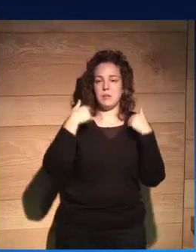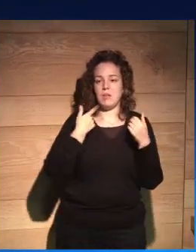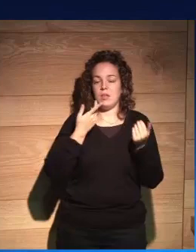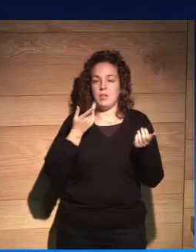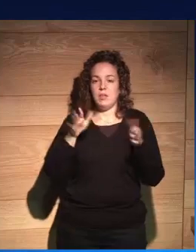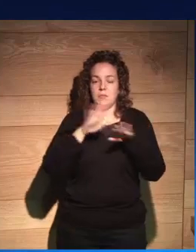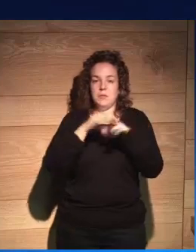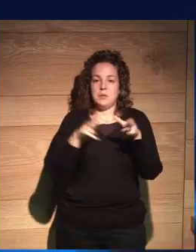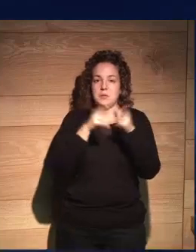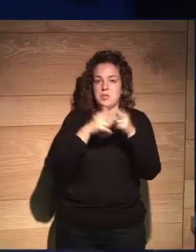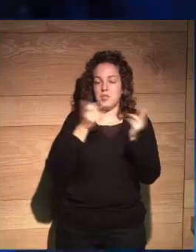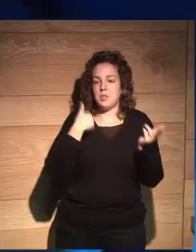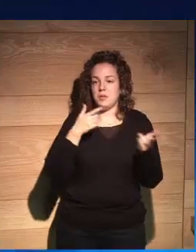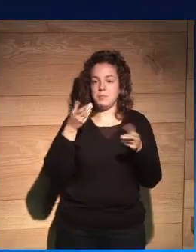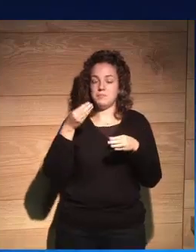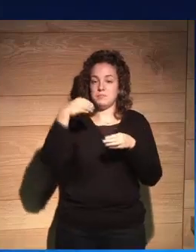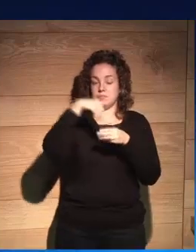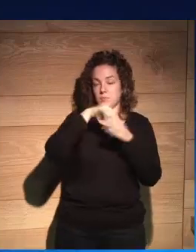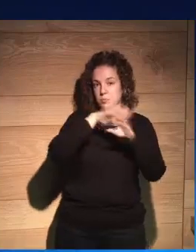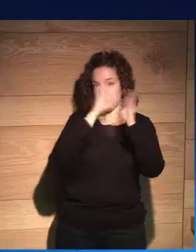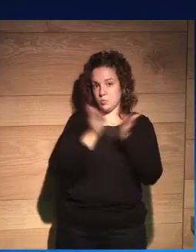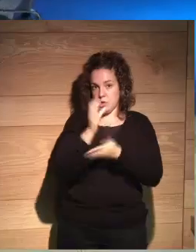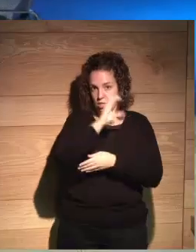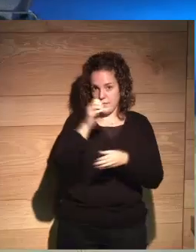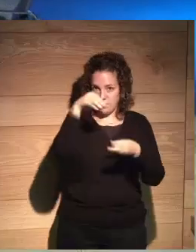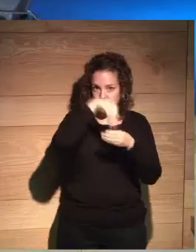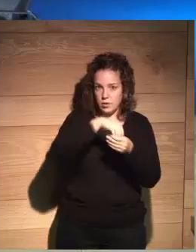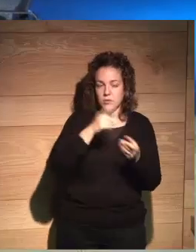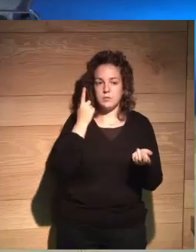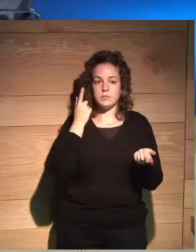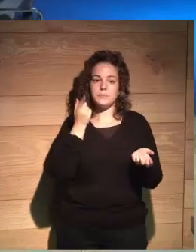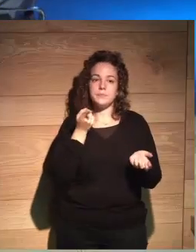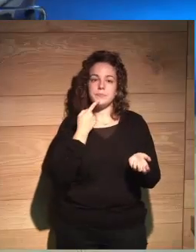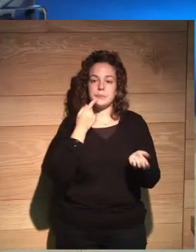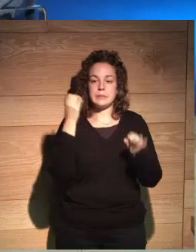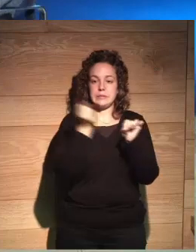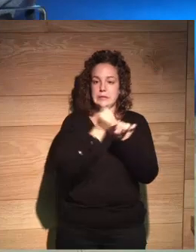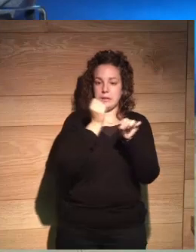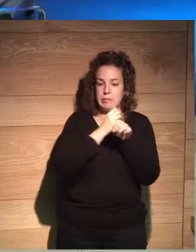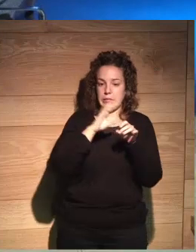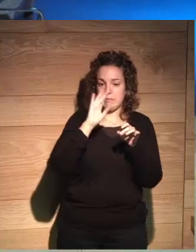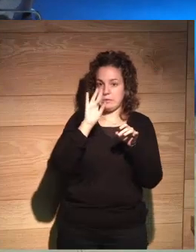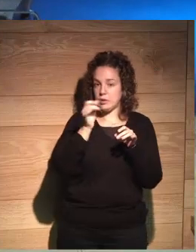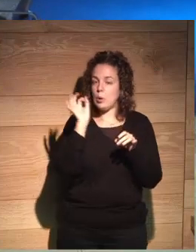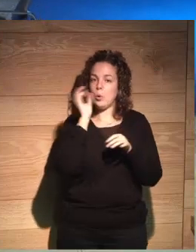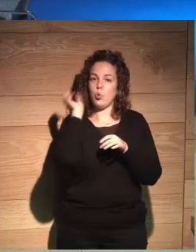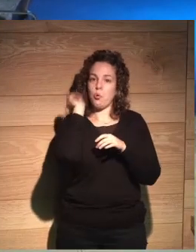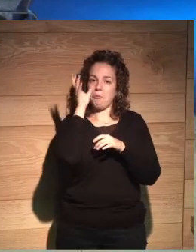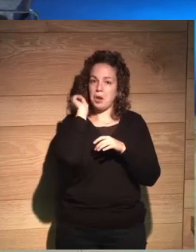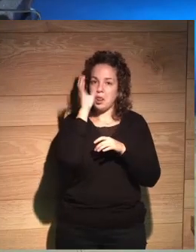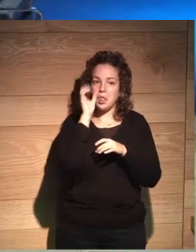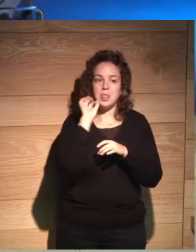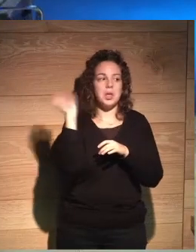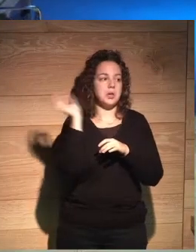sociedad y están, incluso dentro del propio mundo científico, aceptando hacer algunos trabajos o dando conferencias